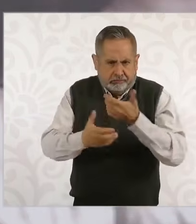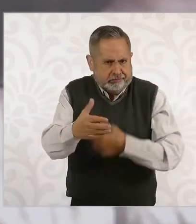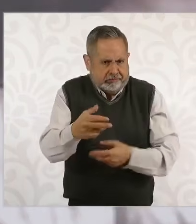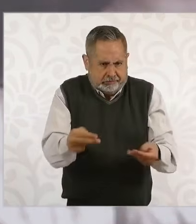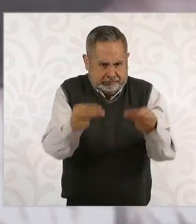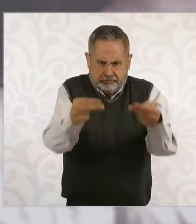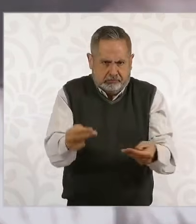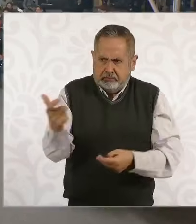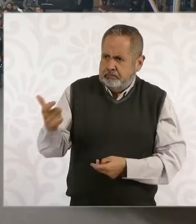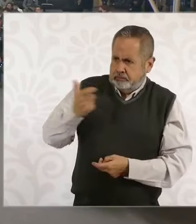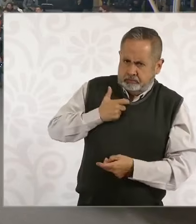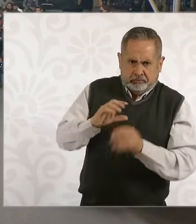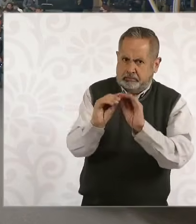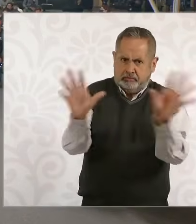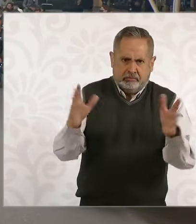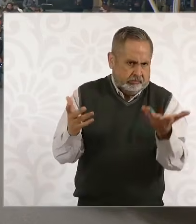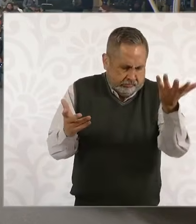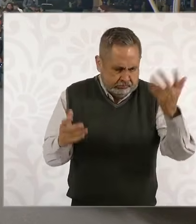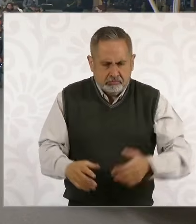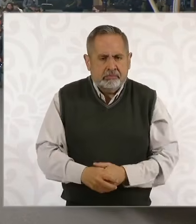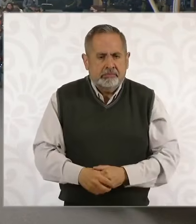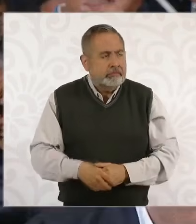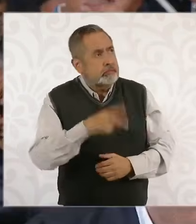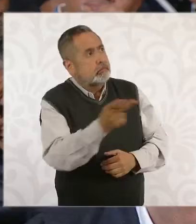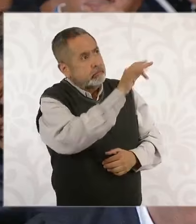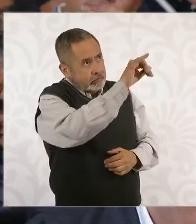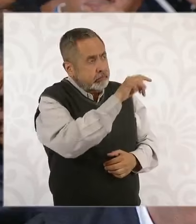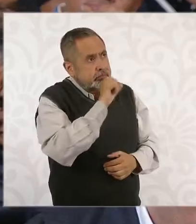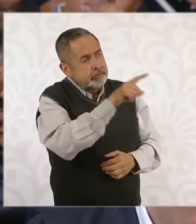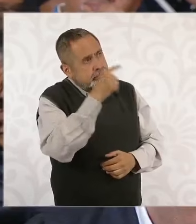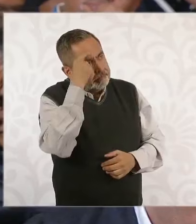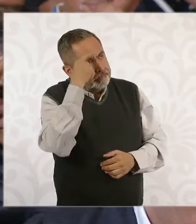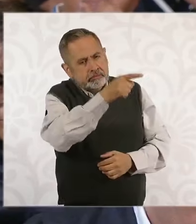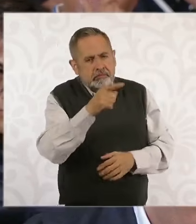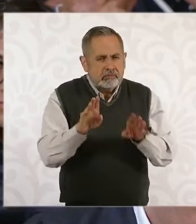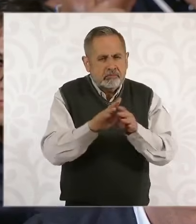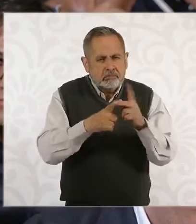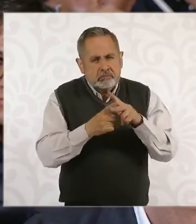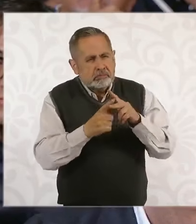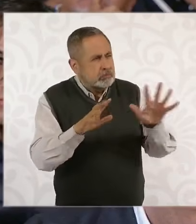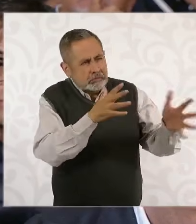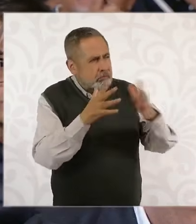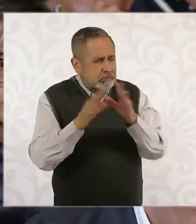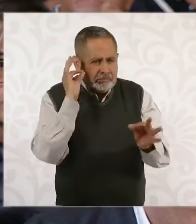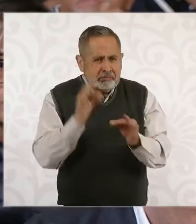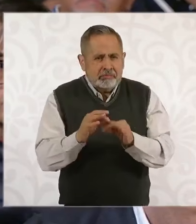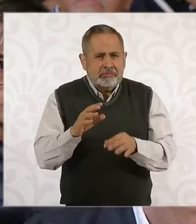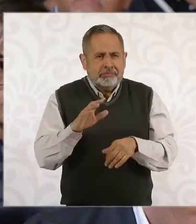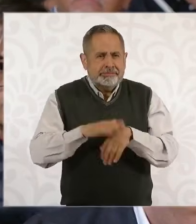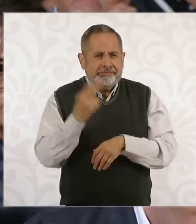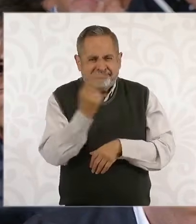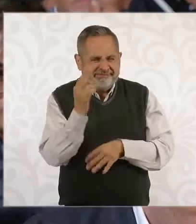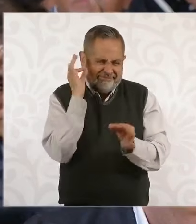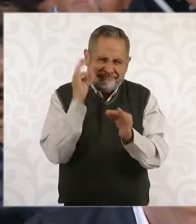creen? Es justo lo que le quería preguntar de este monto. Bueno, pero sí, entonces también mencionaba usted las estimaciones, pero para tener certeza, porque es necesaria